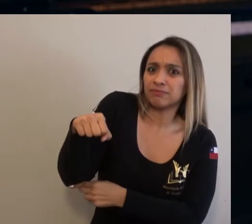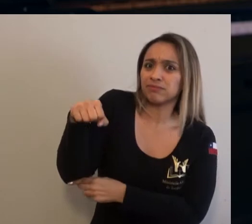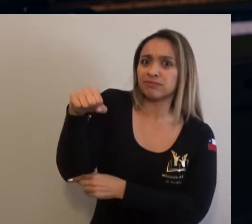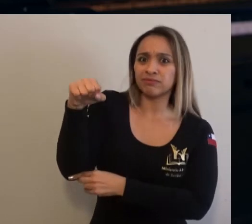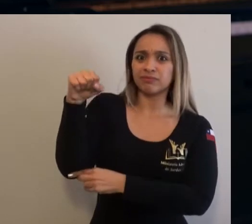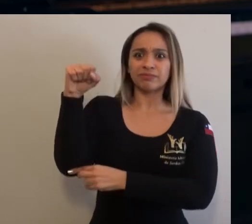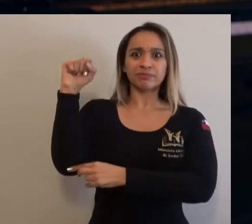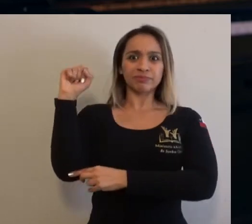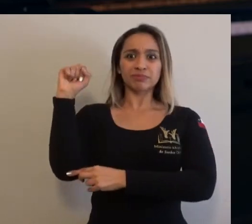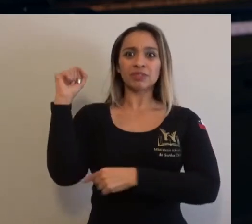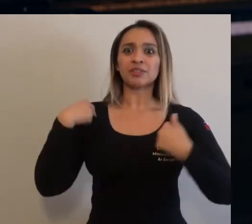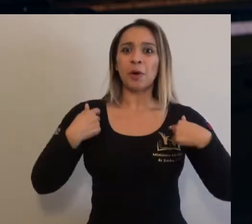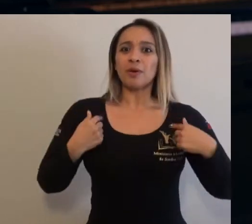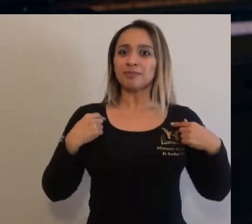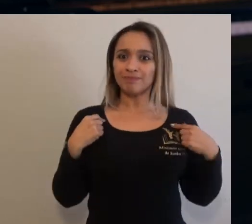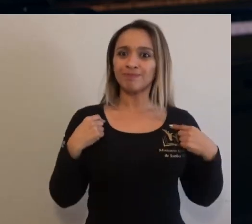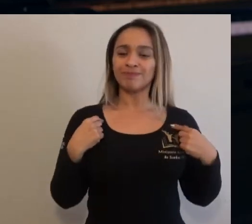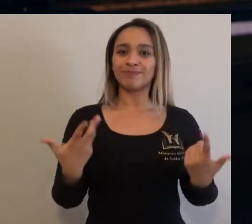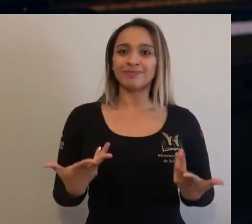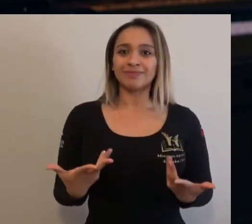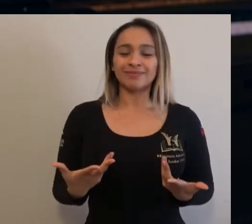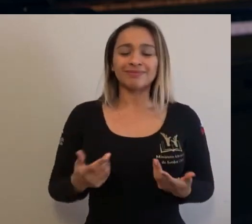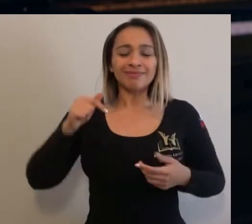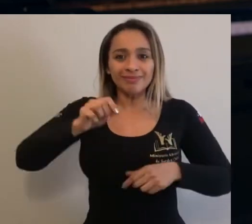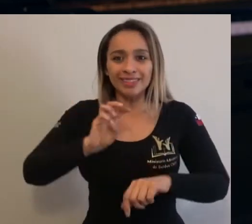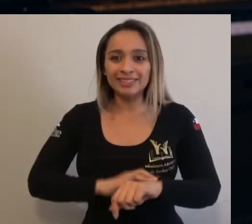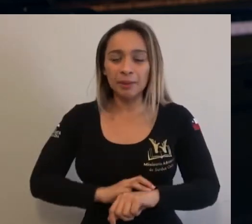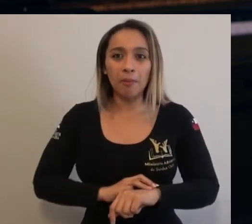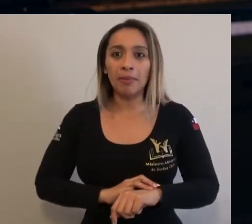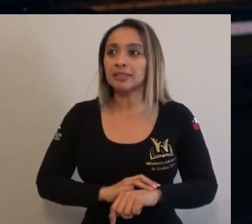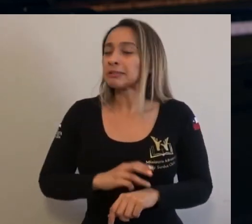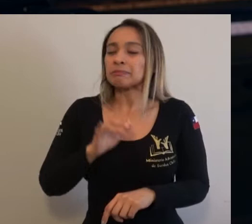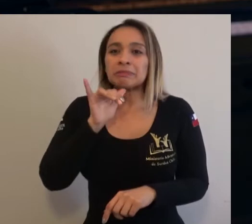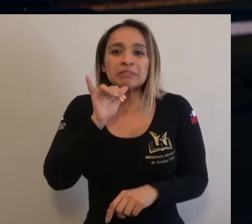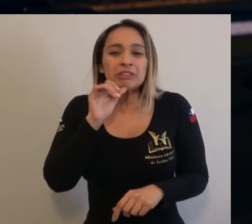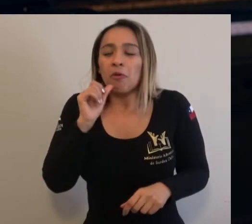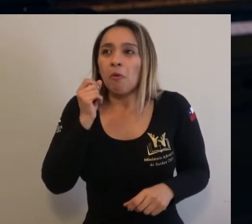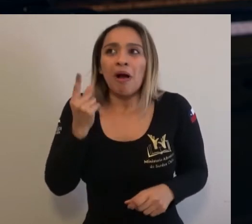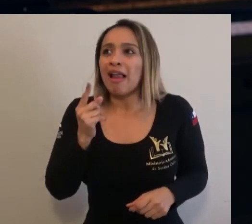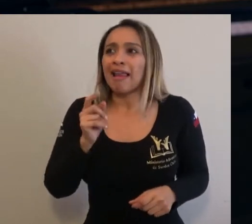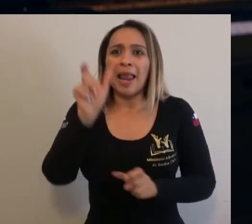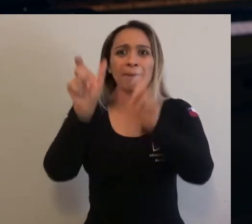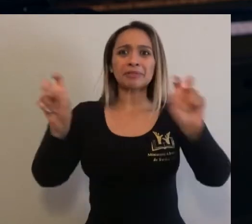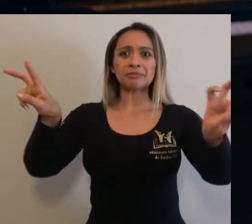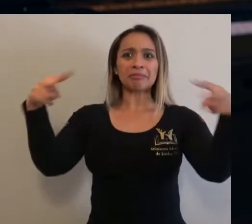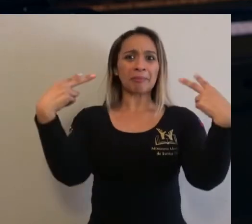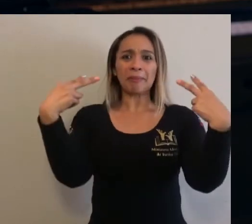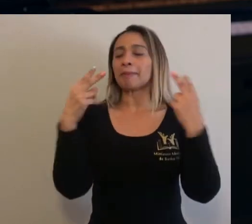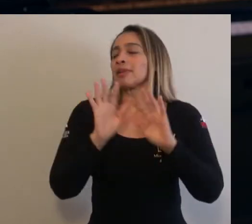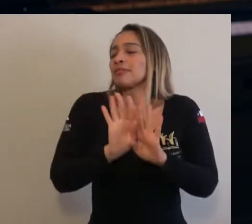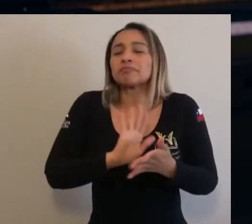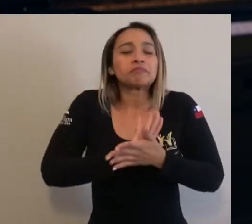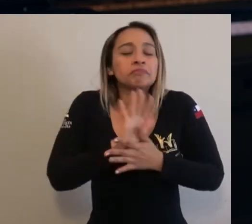era más encorvado, ahora era erguido. Entonces en ese momento no sé cuál era la impresión de las personas que estaban